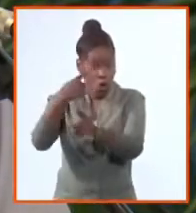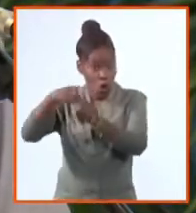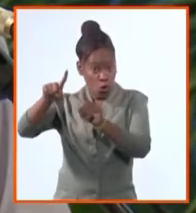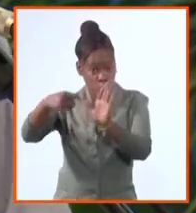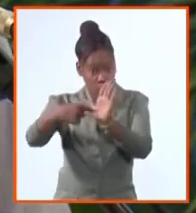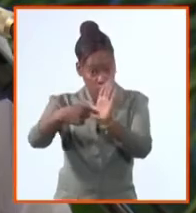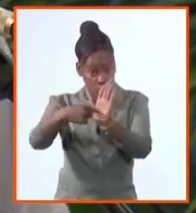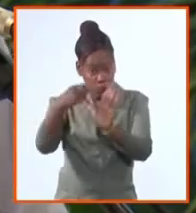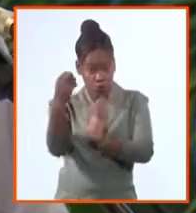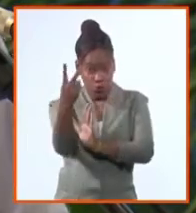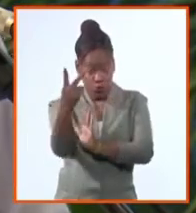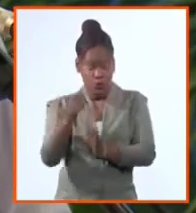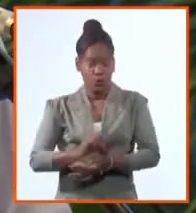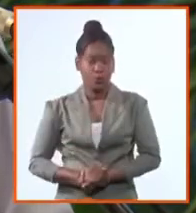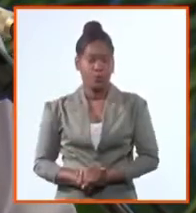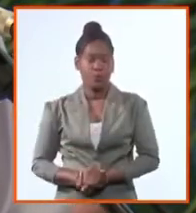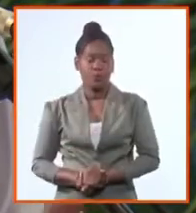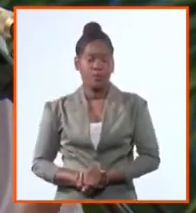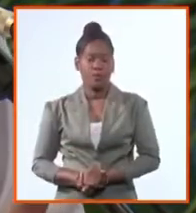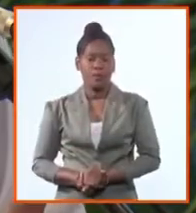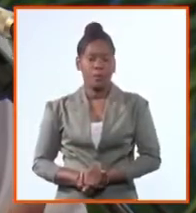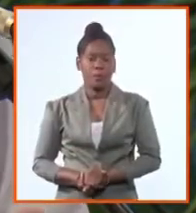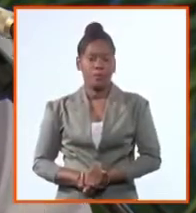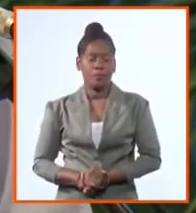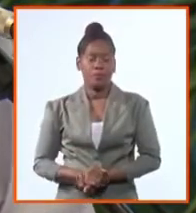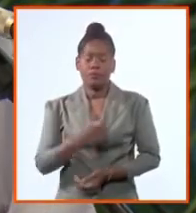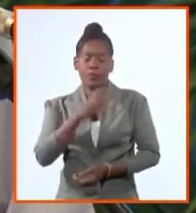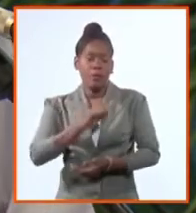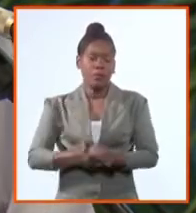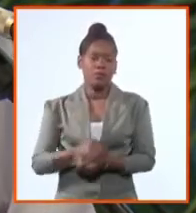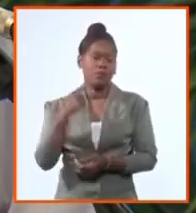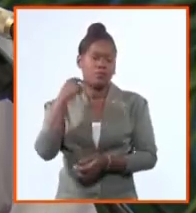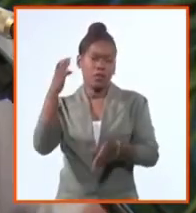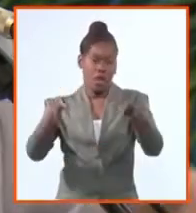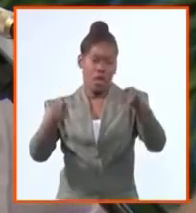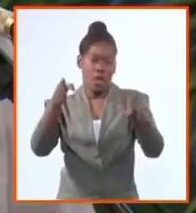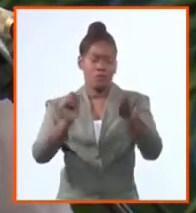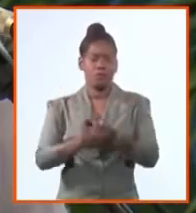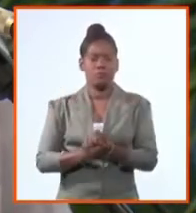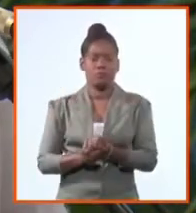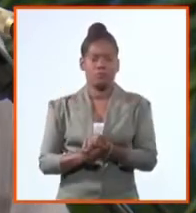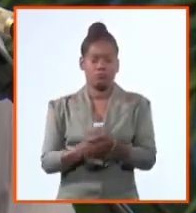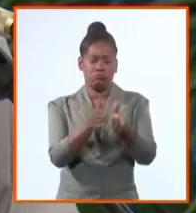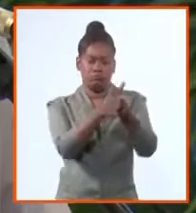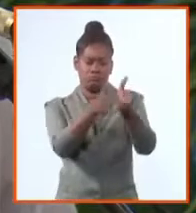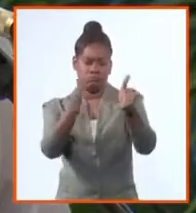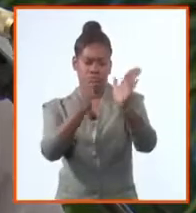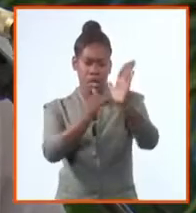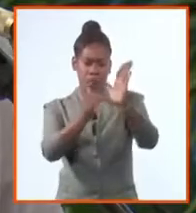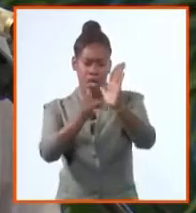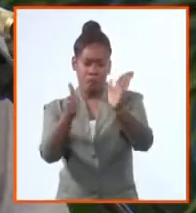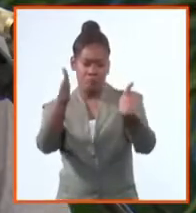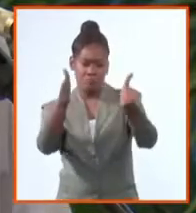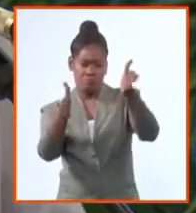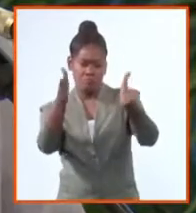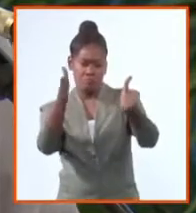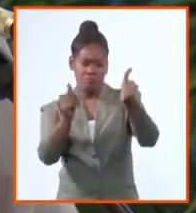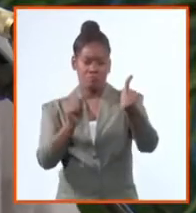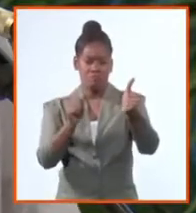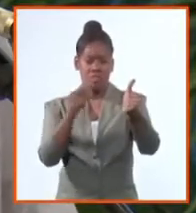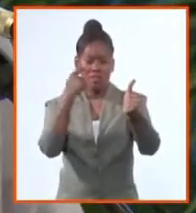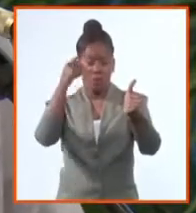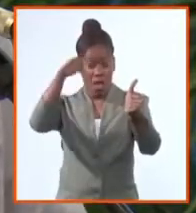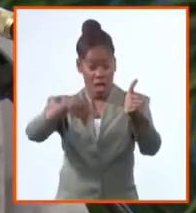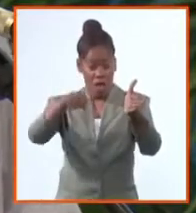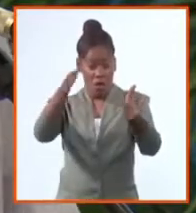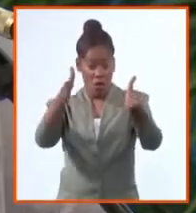creo que es ilustrativo. Ya si comparamos este año hasta el primer semestre con el año 2019, el país ha dejado de